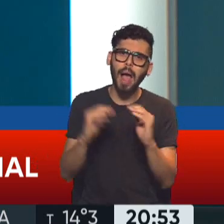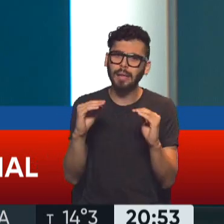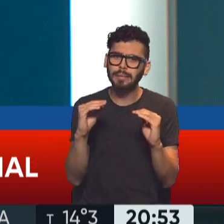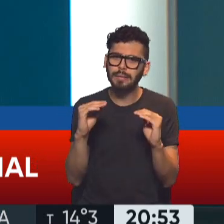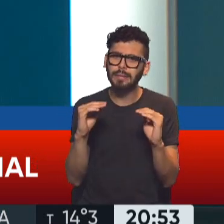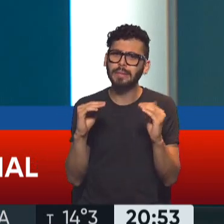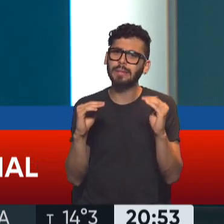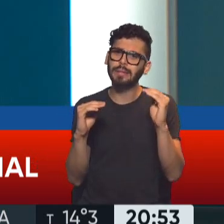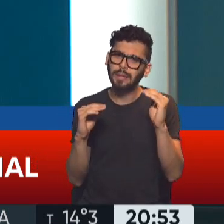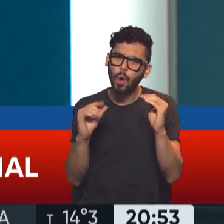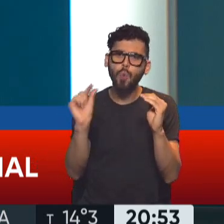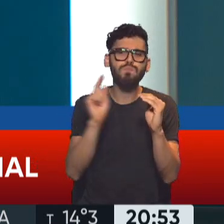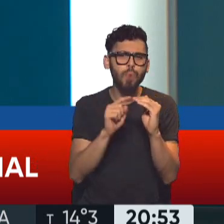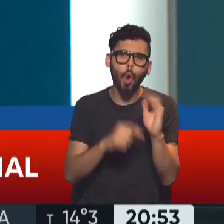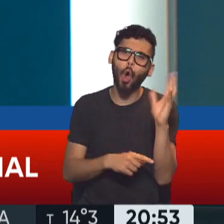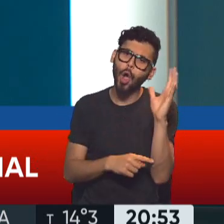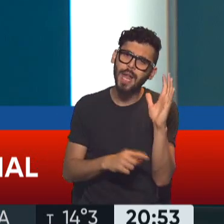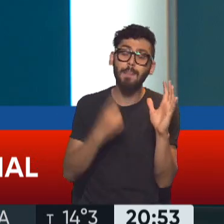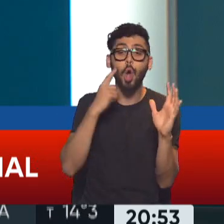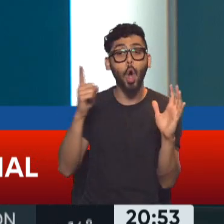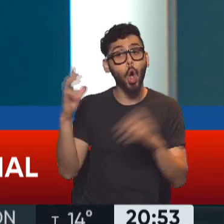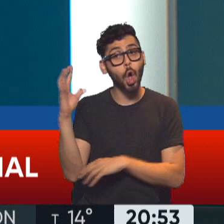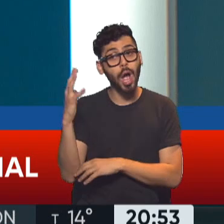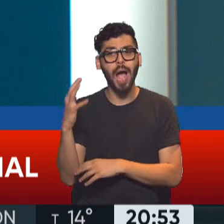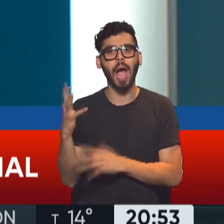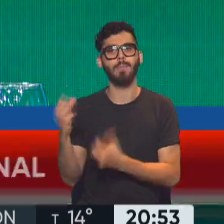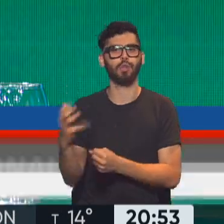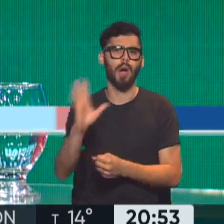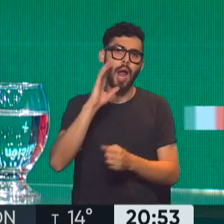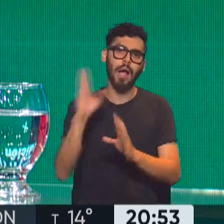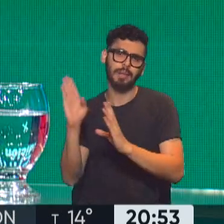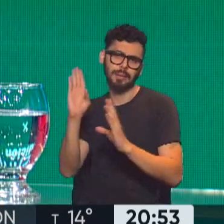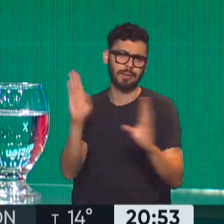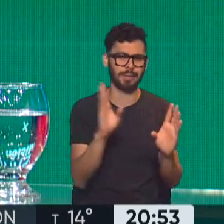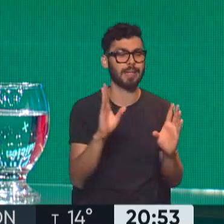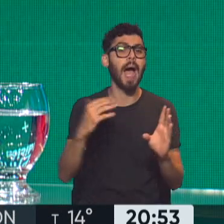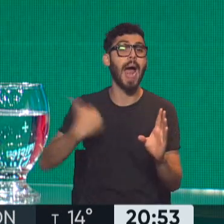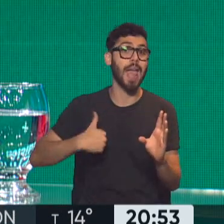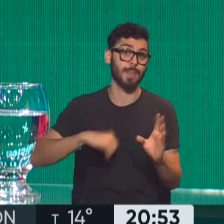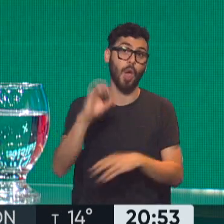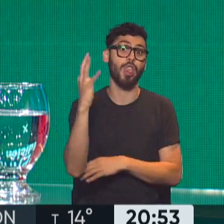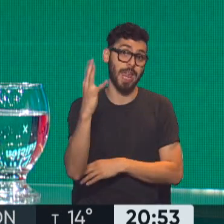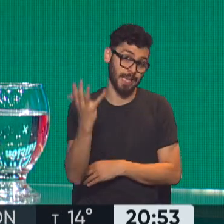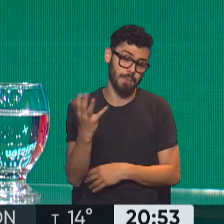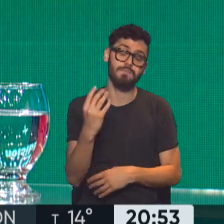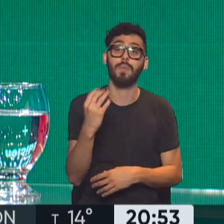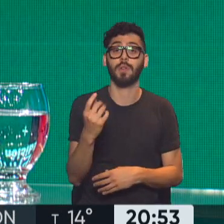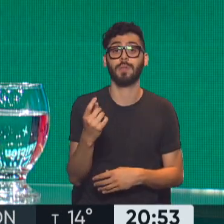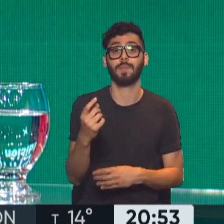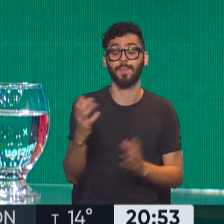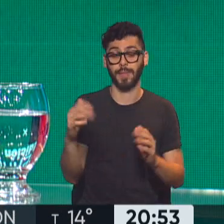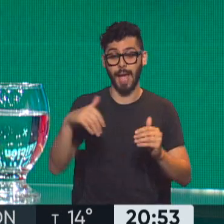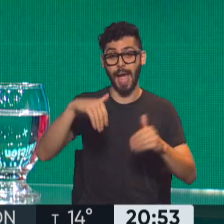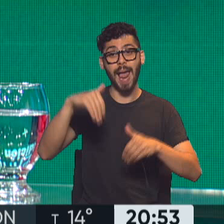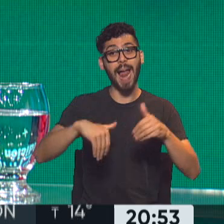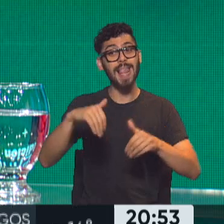pequeña. Pero ojo que el otro tiene mucho apoyo. Vengamos para la Argentina, hablando de la derecha, ¿no? Porque también tenemos las sorpresas, tuvimos sorpresas durante las elecciones